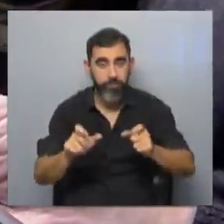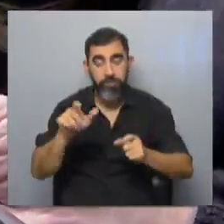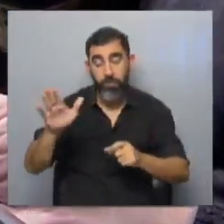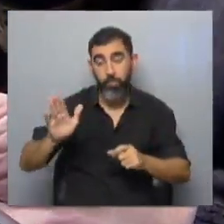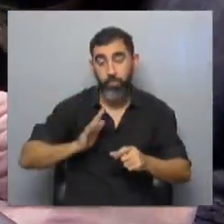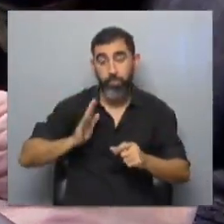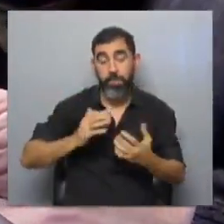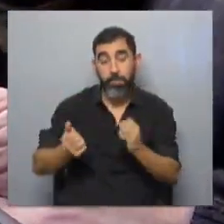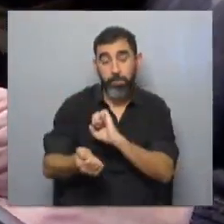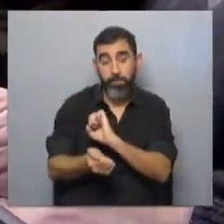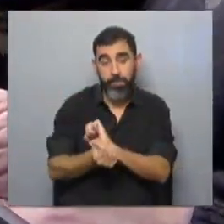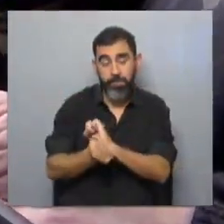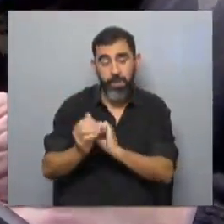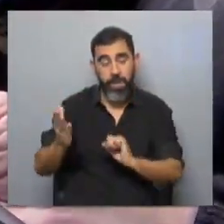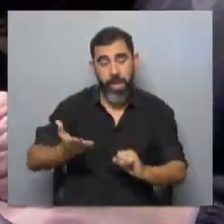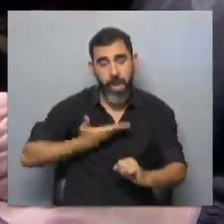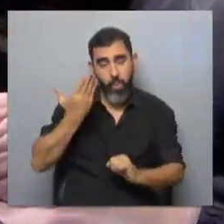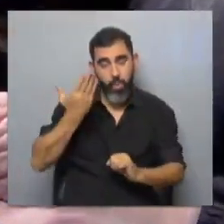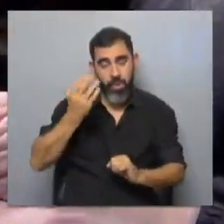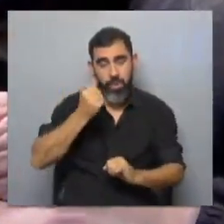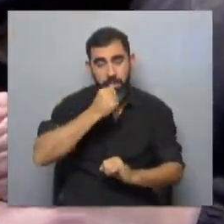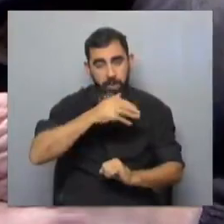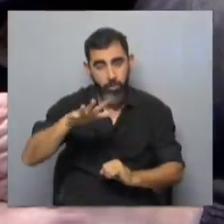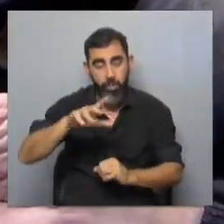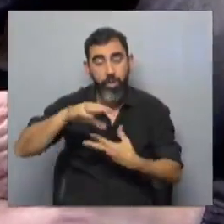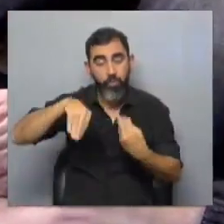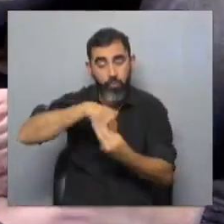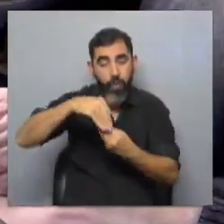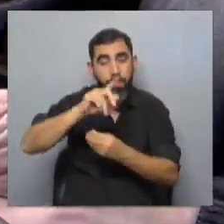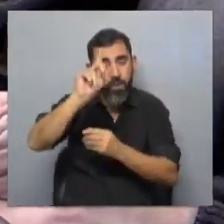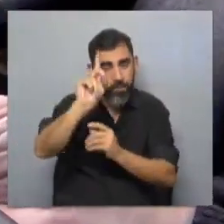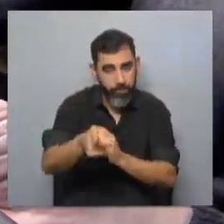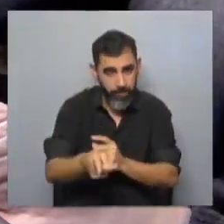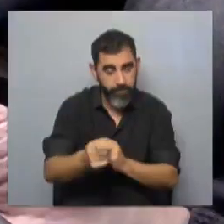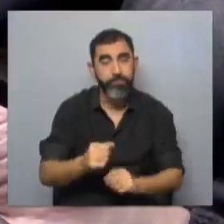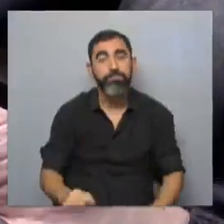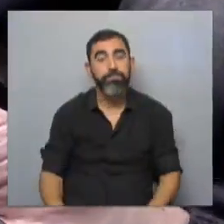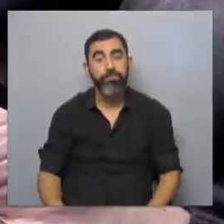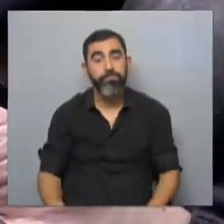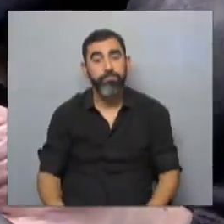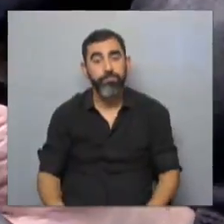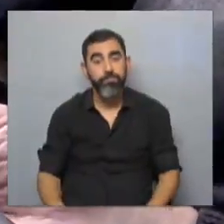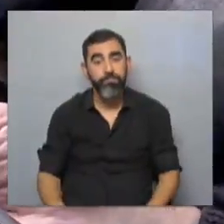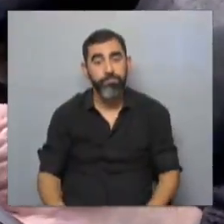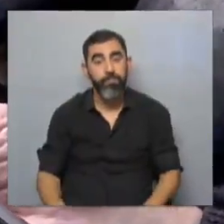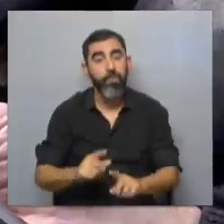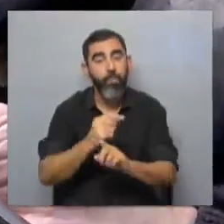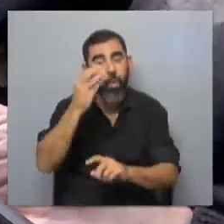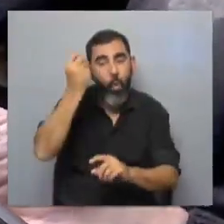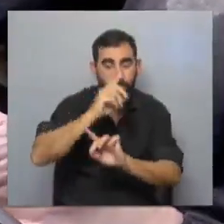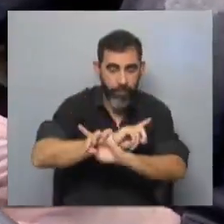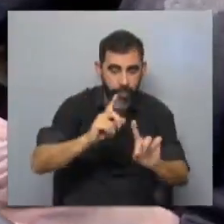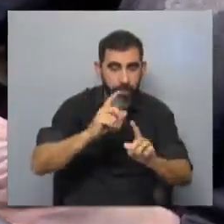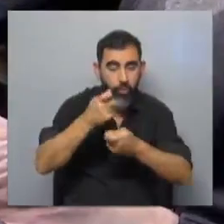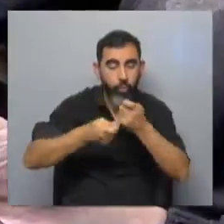sido heroínas en la historia del Uruguay, sus familias también. Y bueno, no hay que perder la memoria y